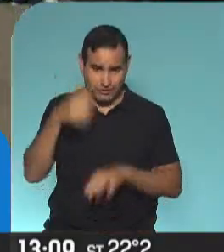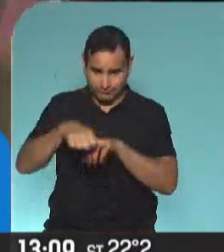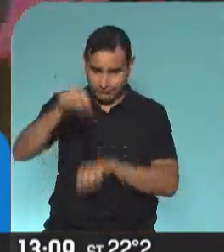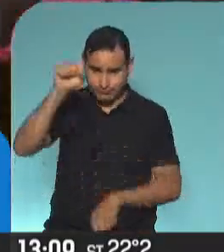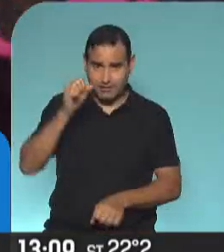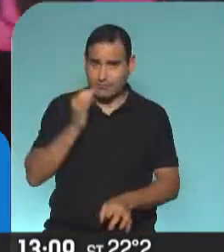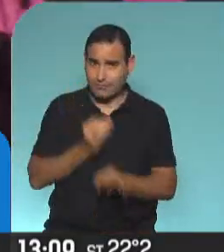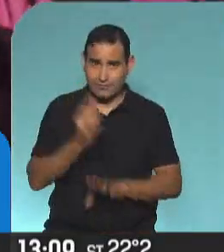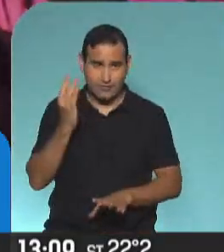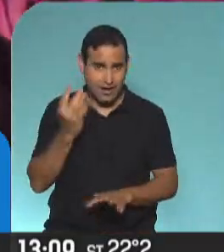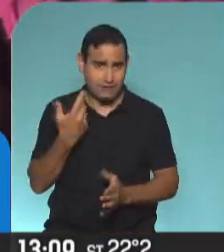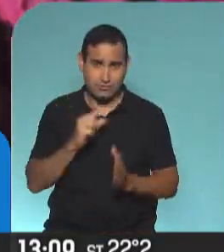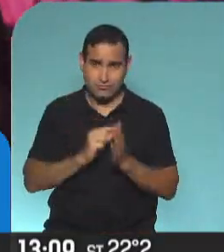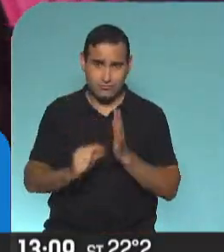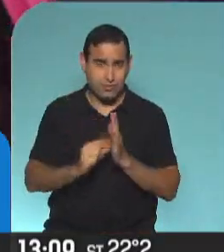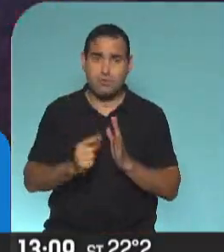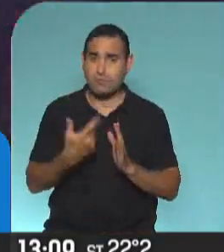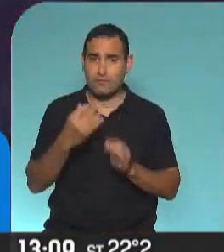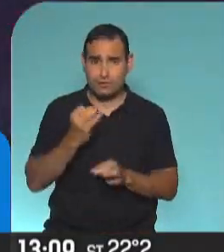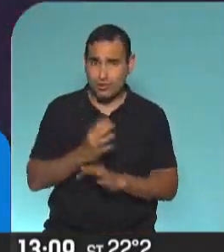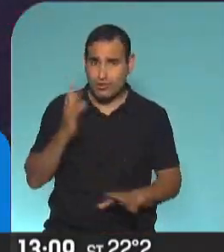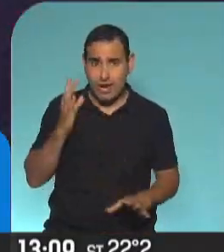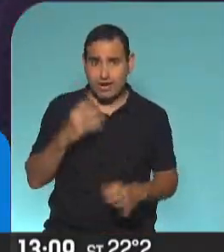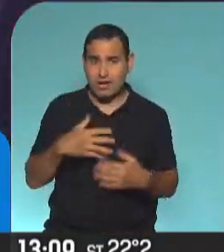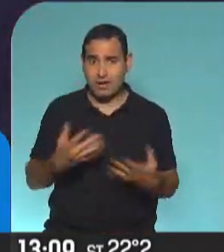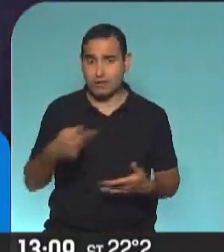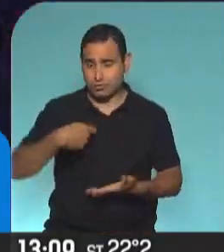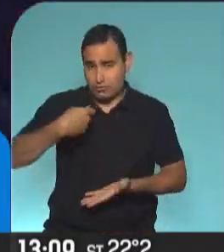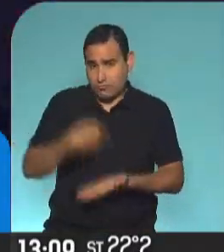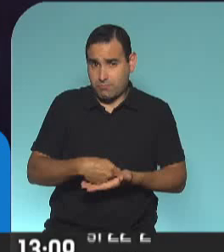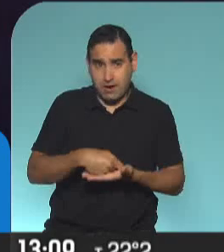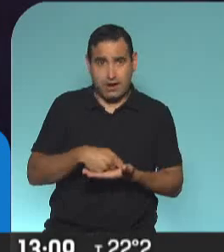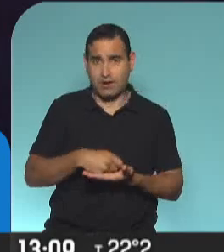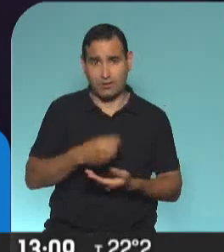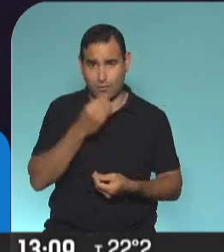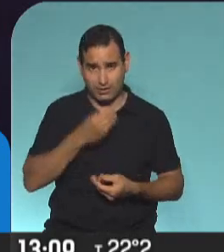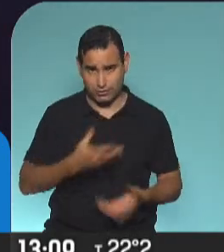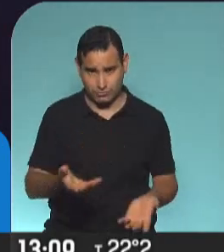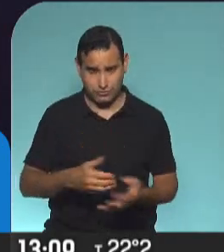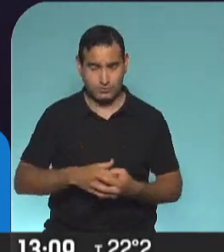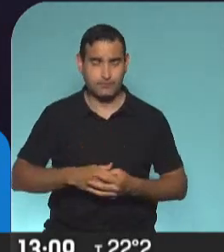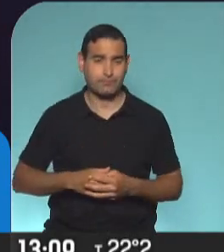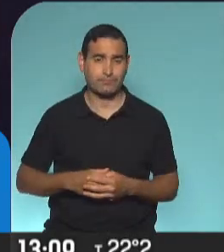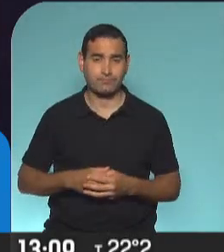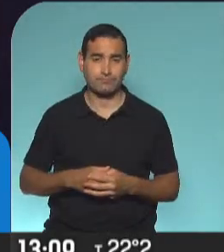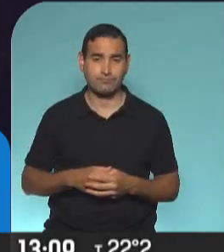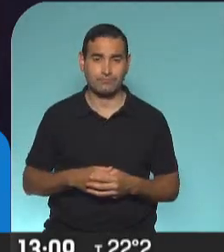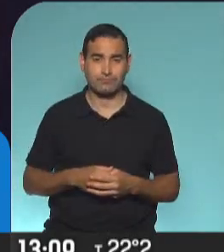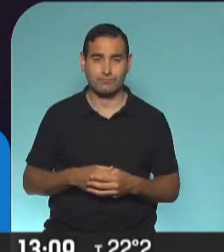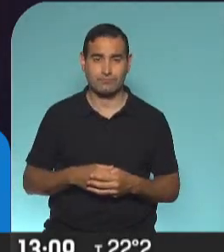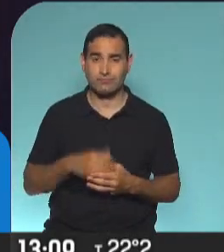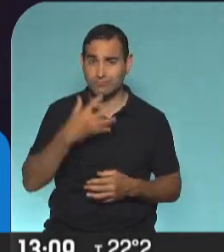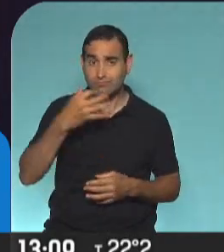dice la matrícula profesional, nos juzgan como profesionales, nos pagan como cualquier cosa. Y la realidad es que, a